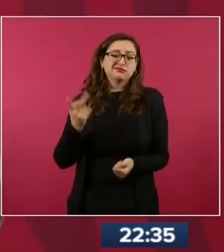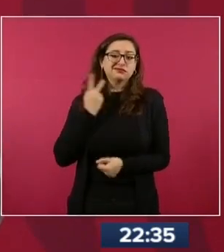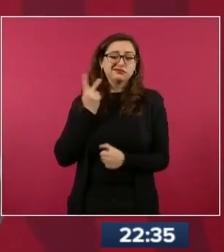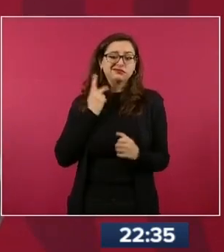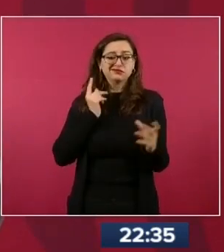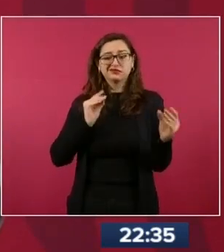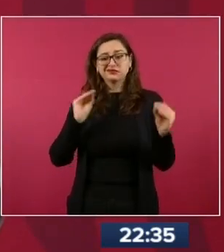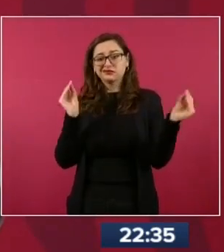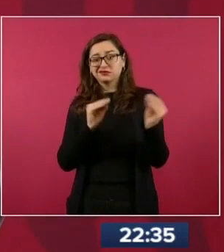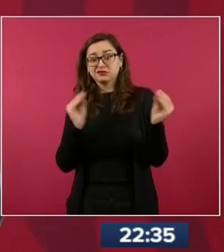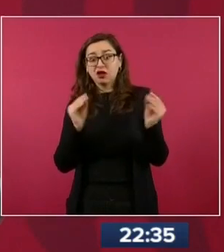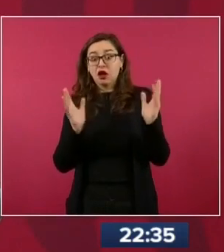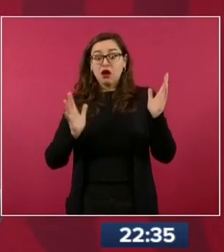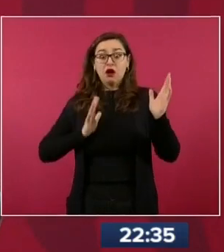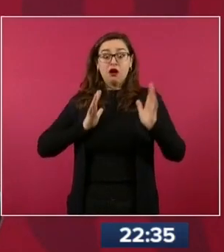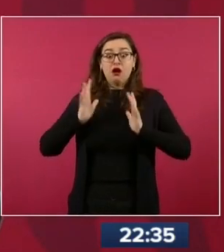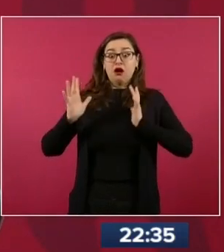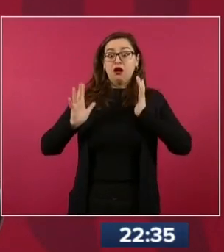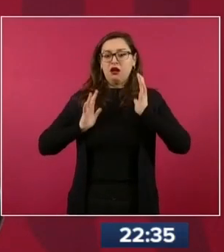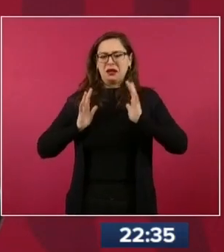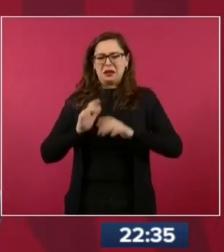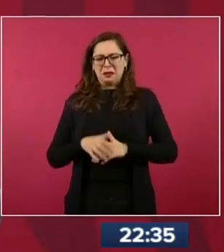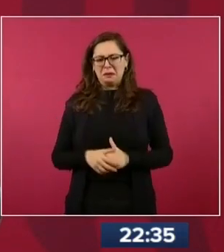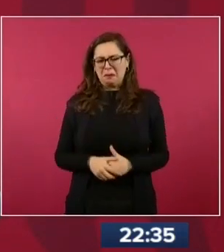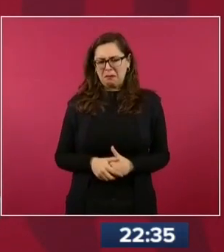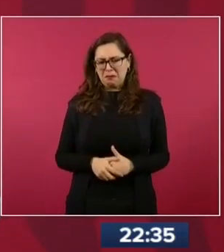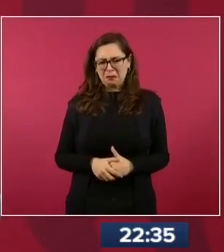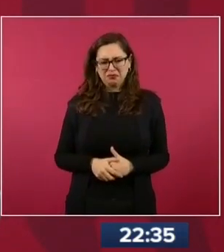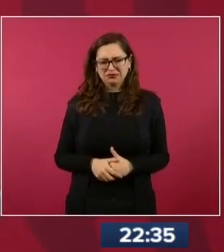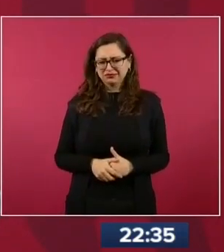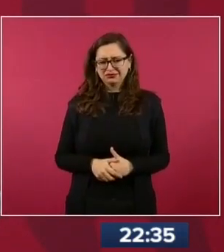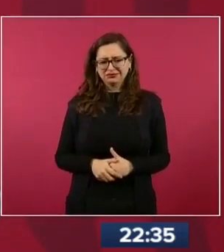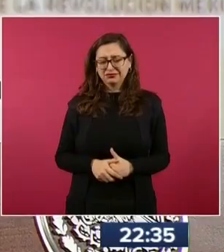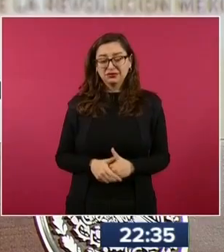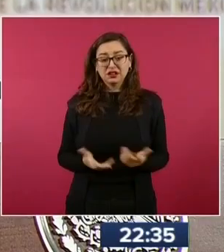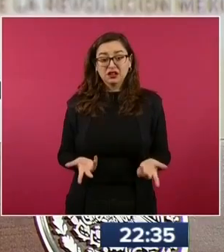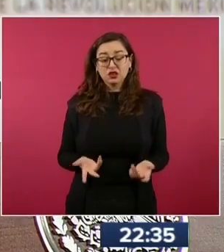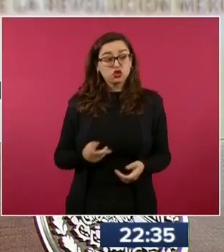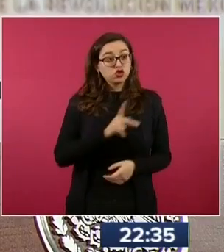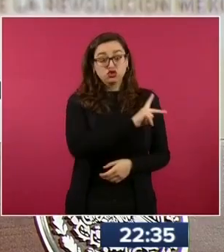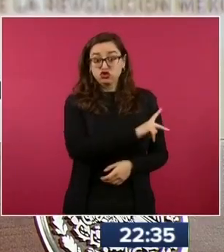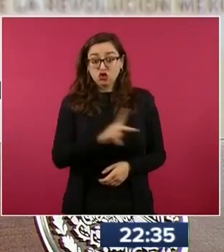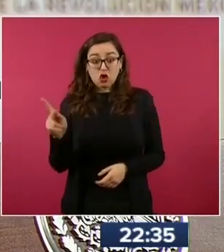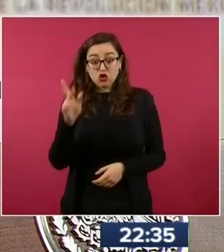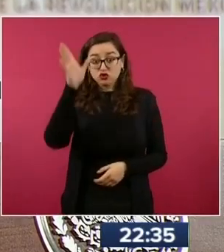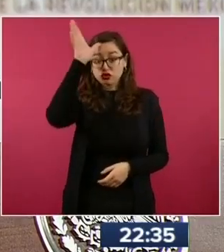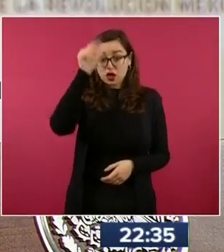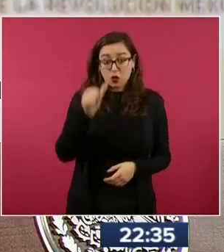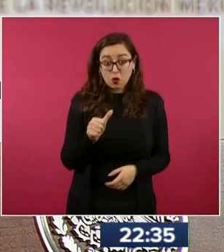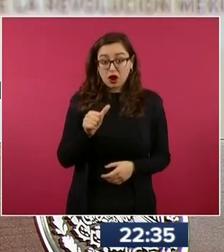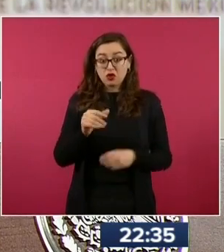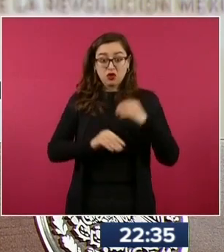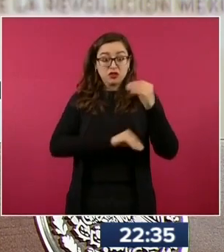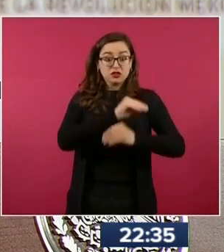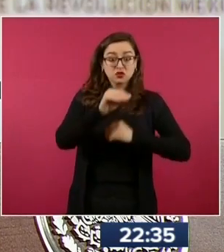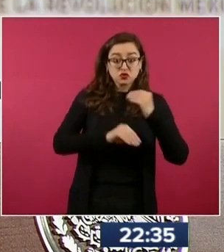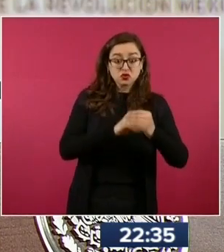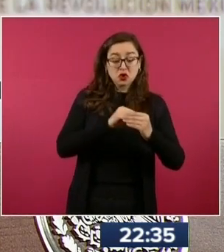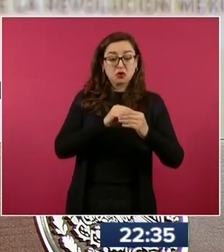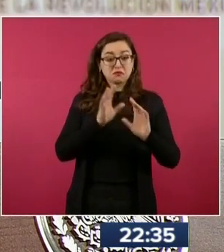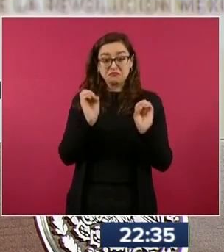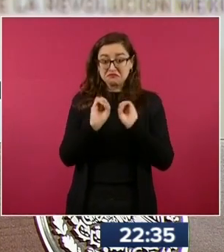No, sorprendernos de eso. Sería muy aburrido, ¿no?, que no hubiese polémica.